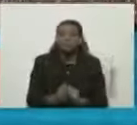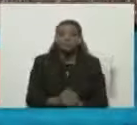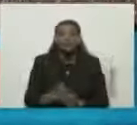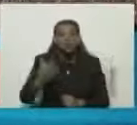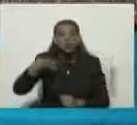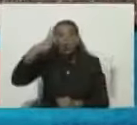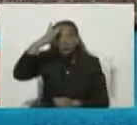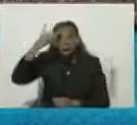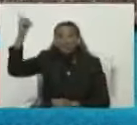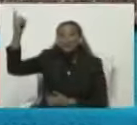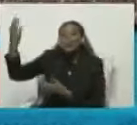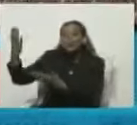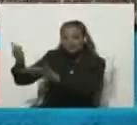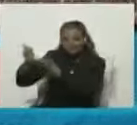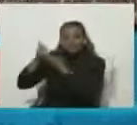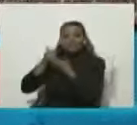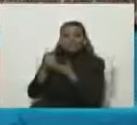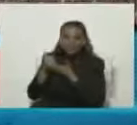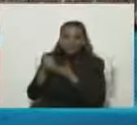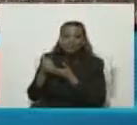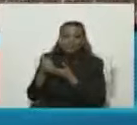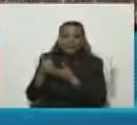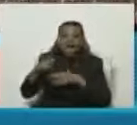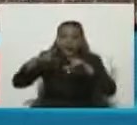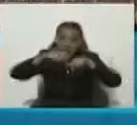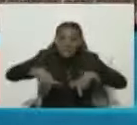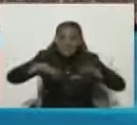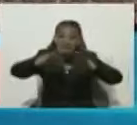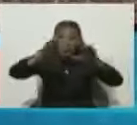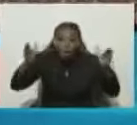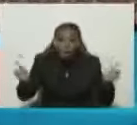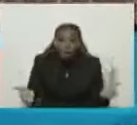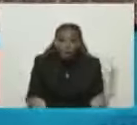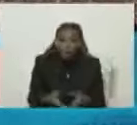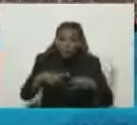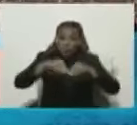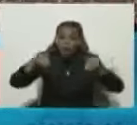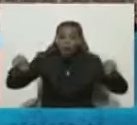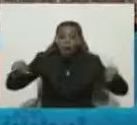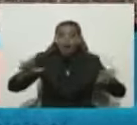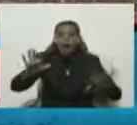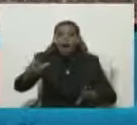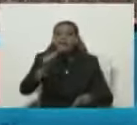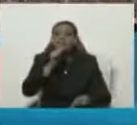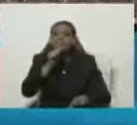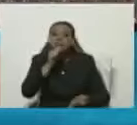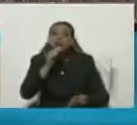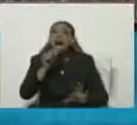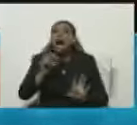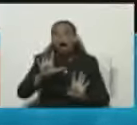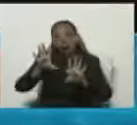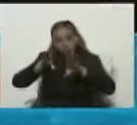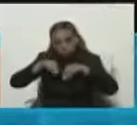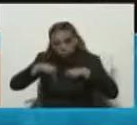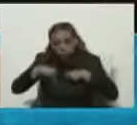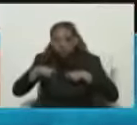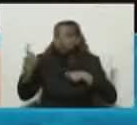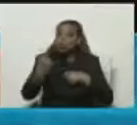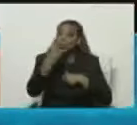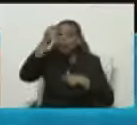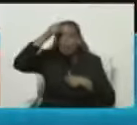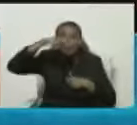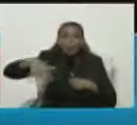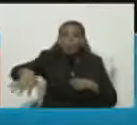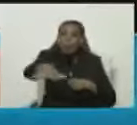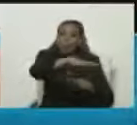Tengo a Dios y en la tierra solo obedezco y solo me debo al